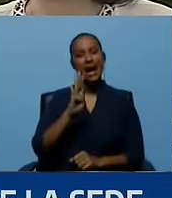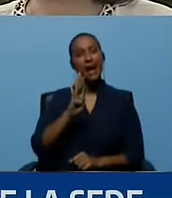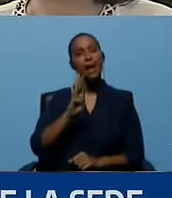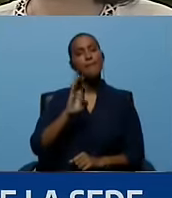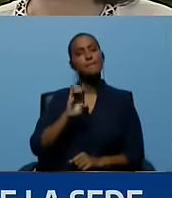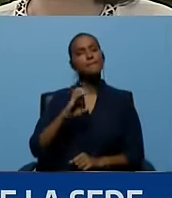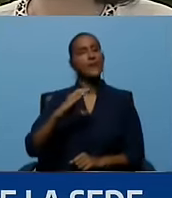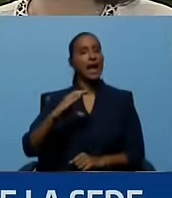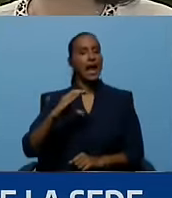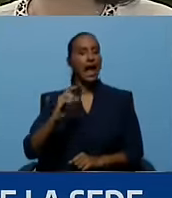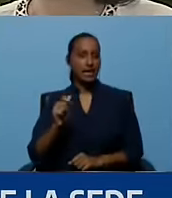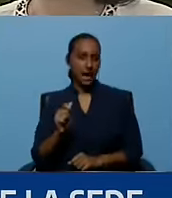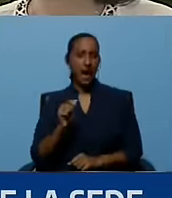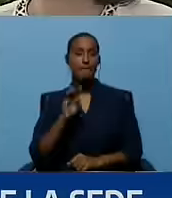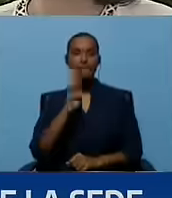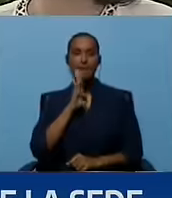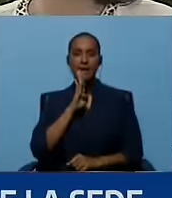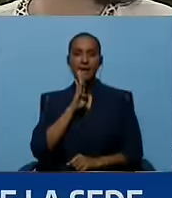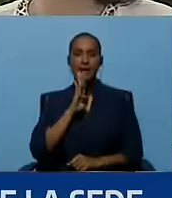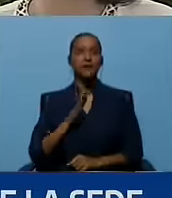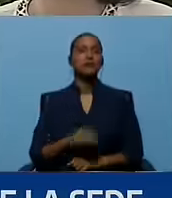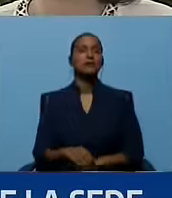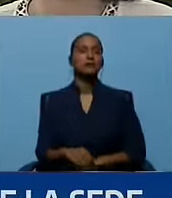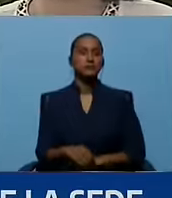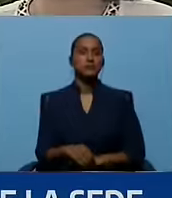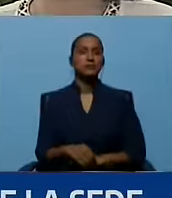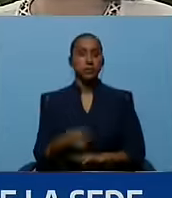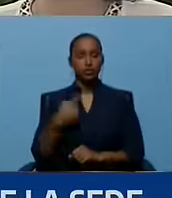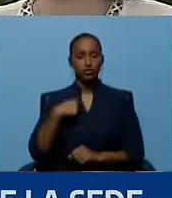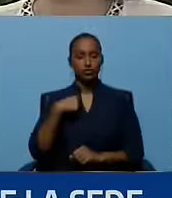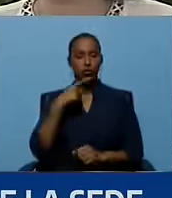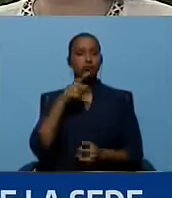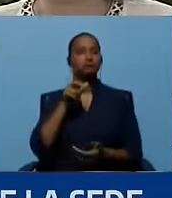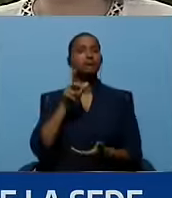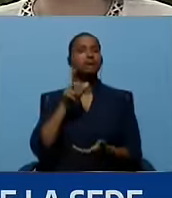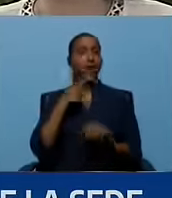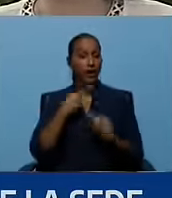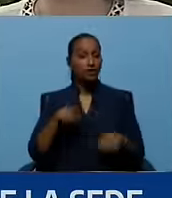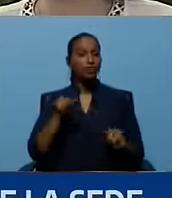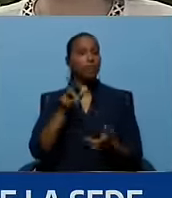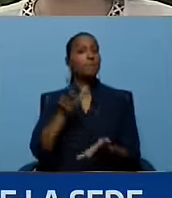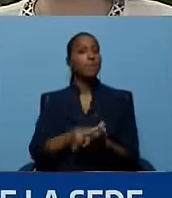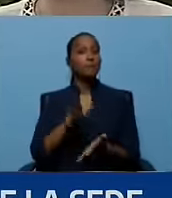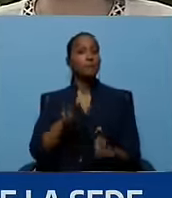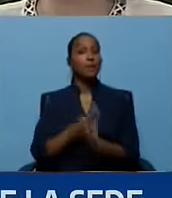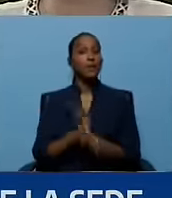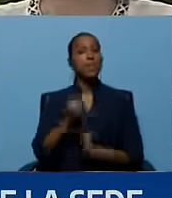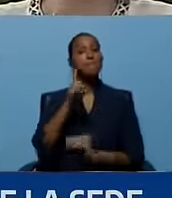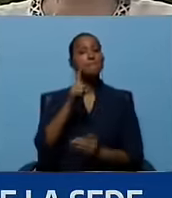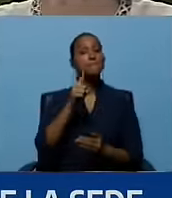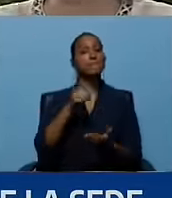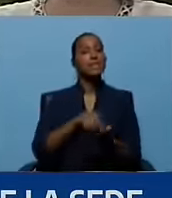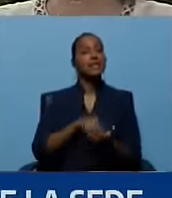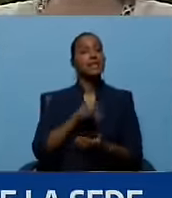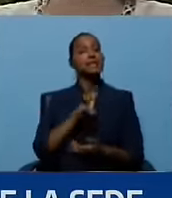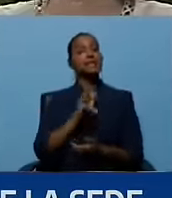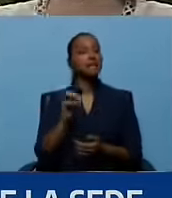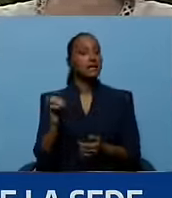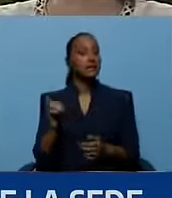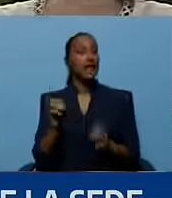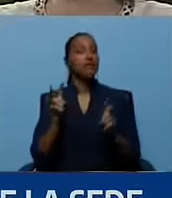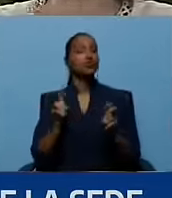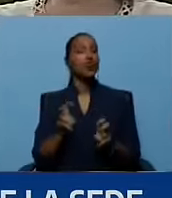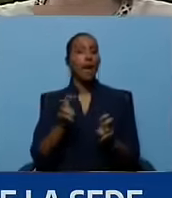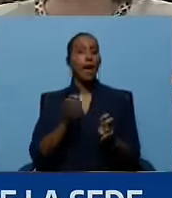eso anuncio la aprobación y ejecución de 1.300 nuevas becas nacionales